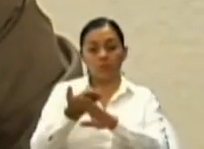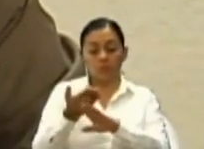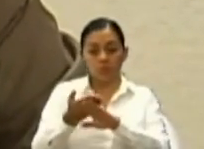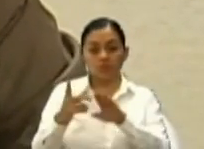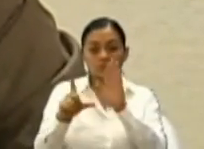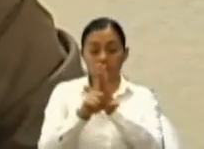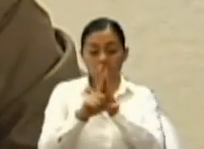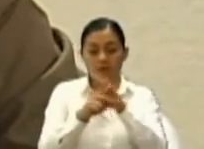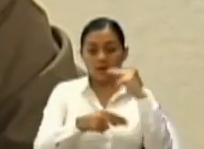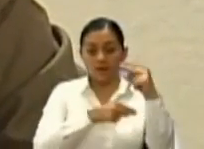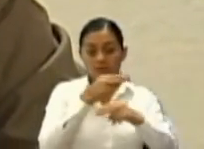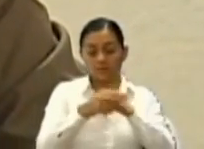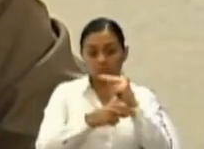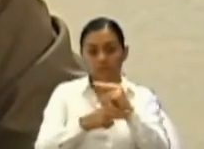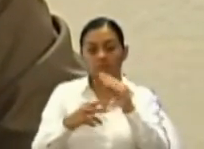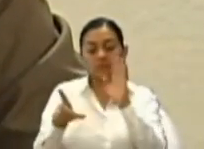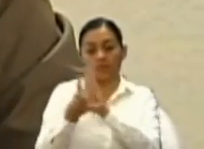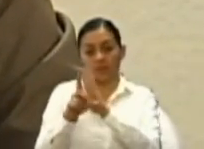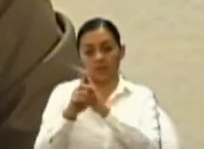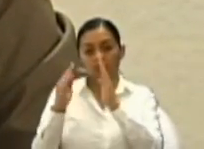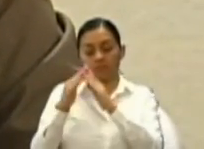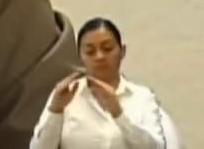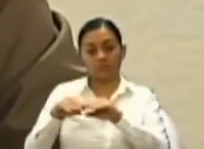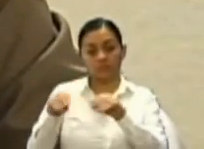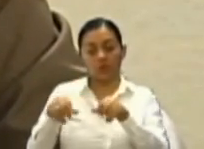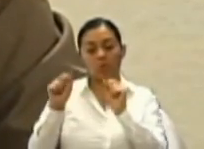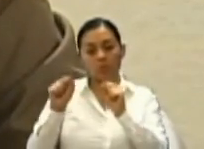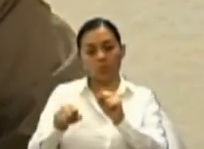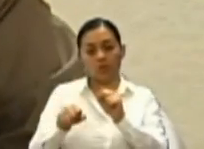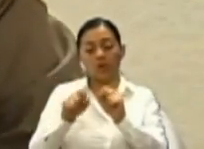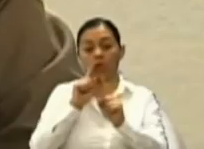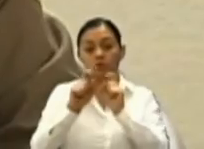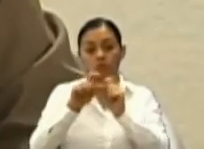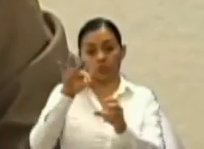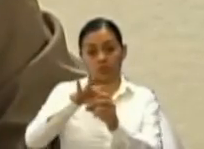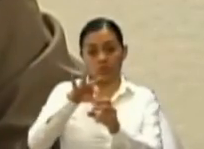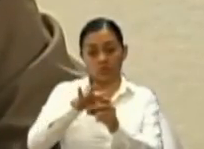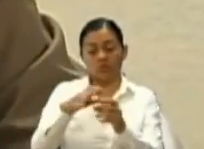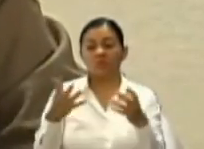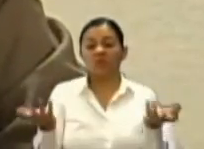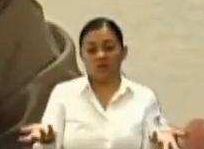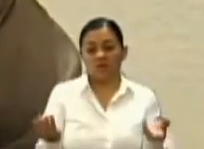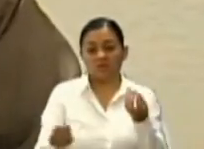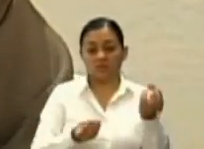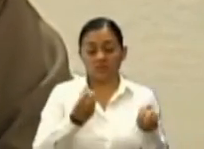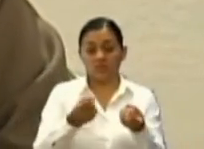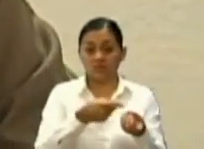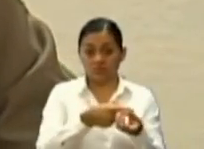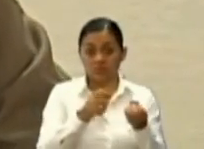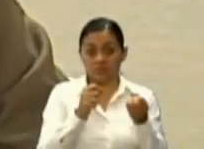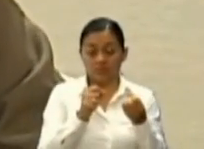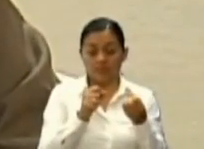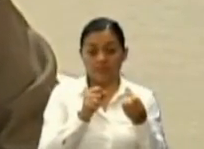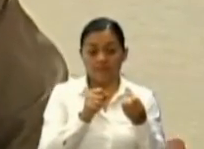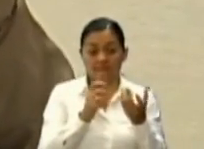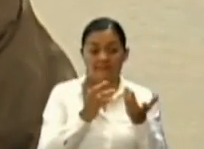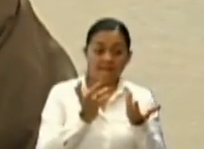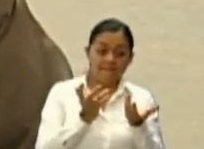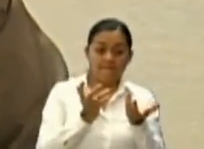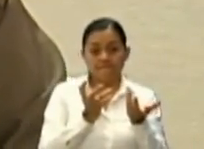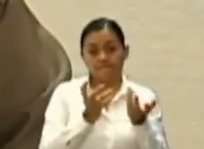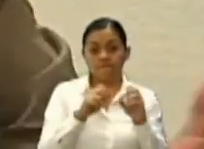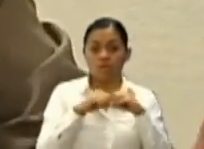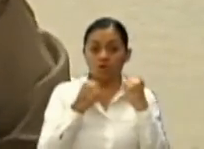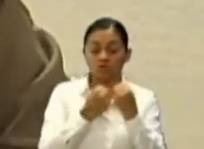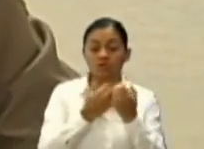leyes de herencias y de plusvalía puedan someterse a una consulta popular qué condiciones deberían reunir si se quiere a nivel social